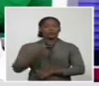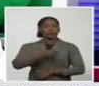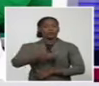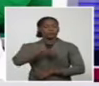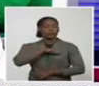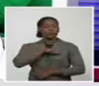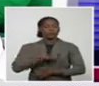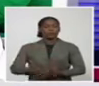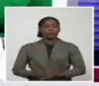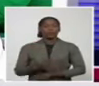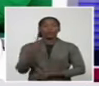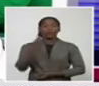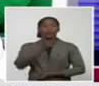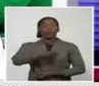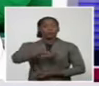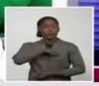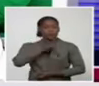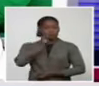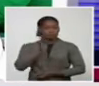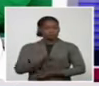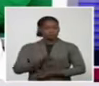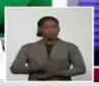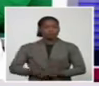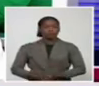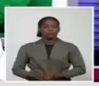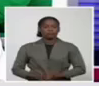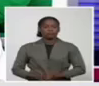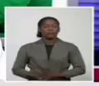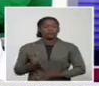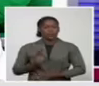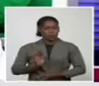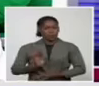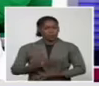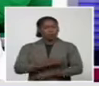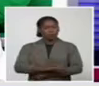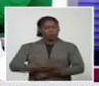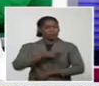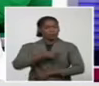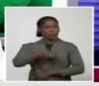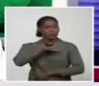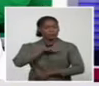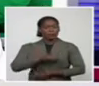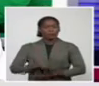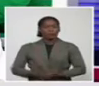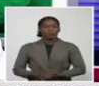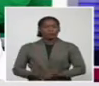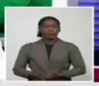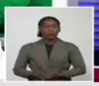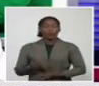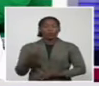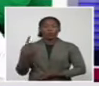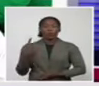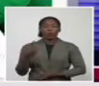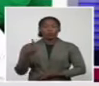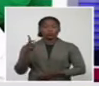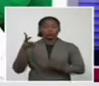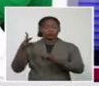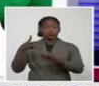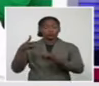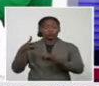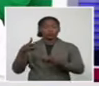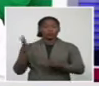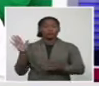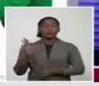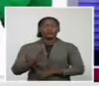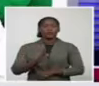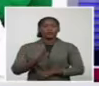ciudadano español importado de España y un ciudadano uruguayo, caso autóctono de